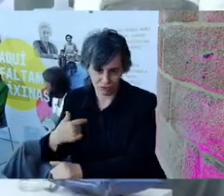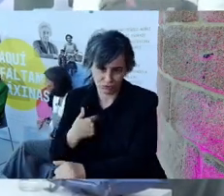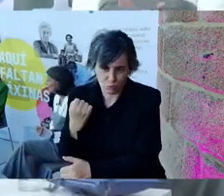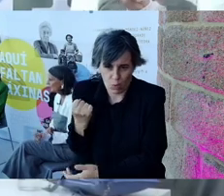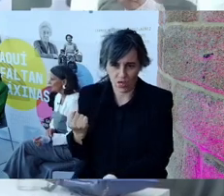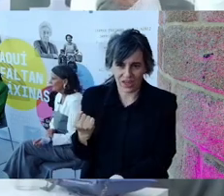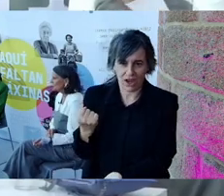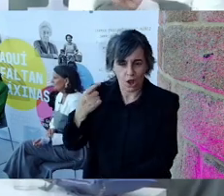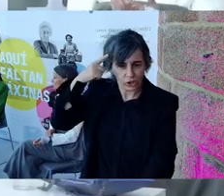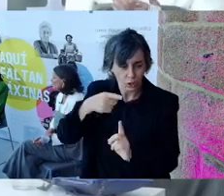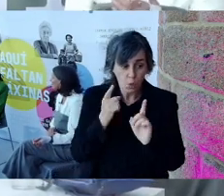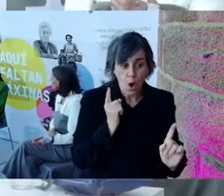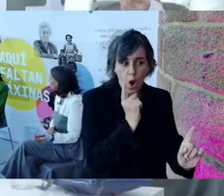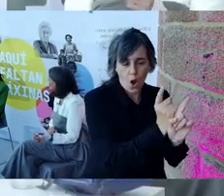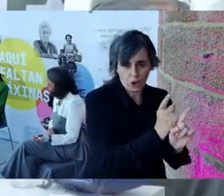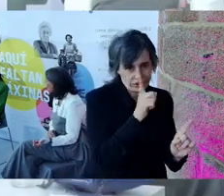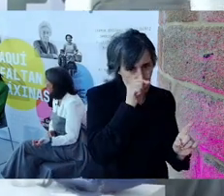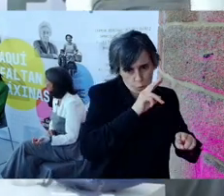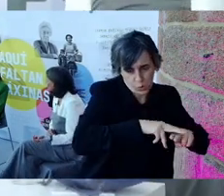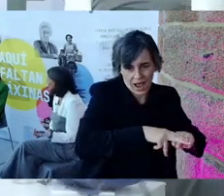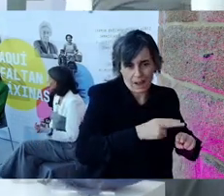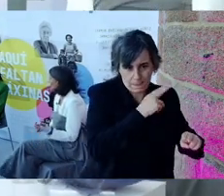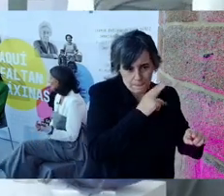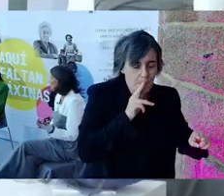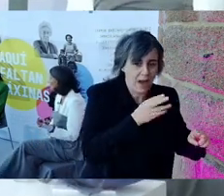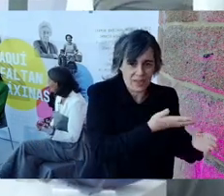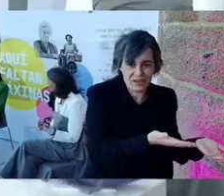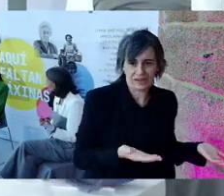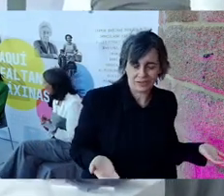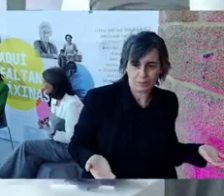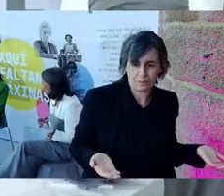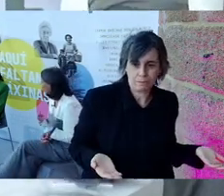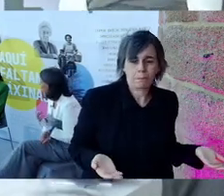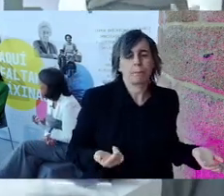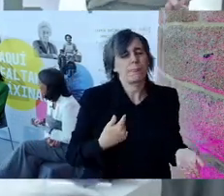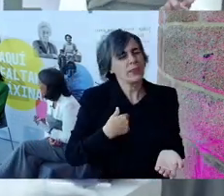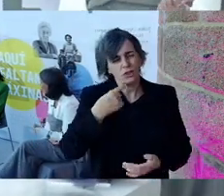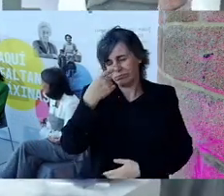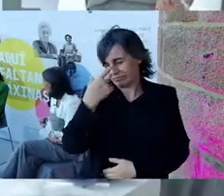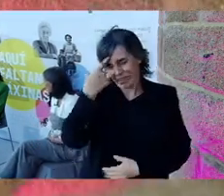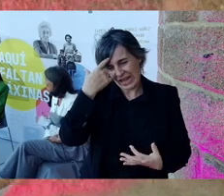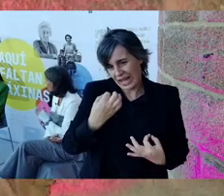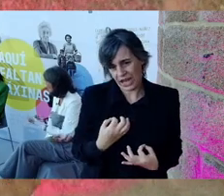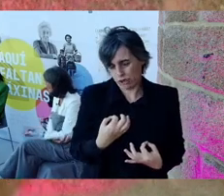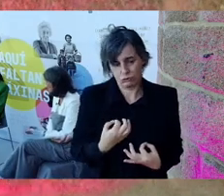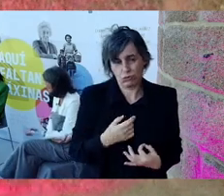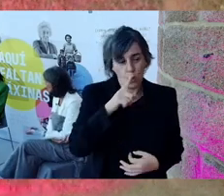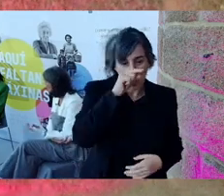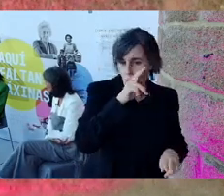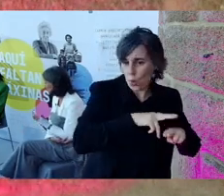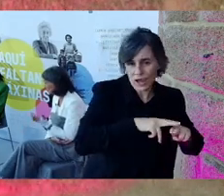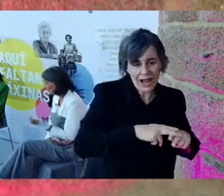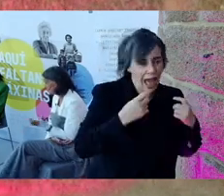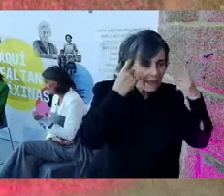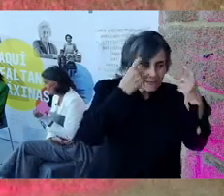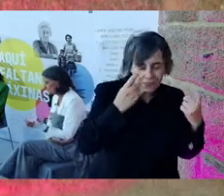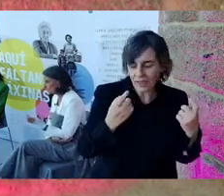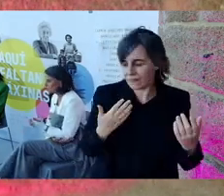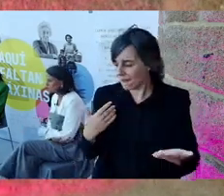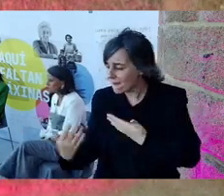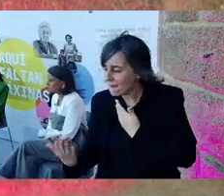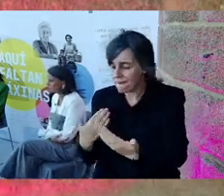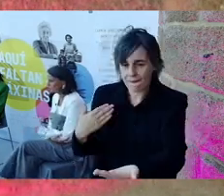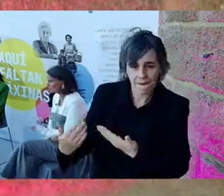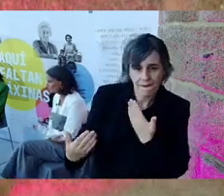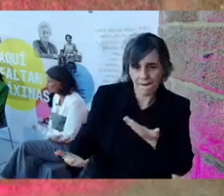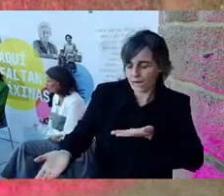para volverlo contra su madre, para utilizarlo contra su madre. Yo estoy convencida de que Urraca hizo siempre lo posible por entenderse con ese hijo, y de hecho lo